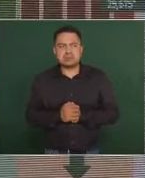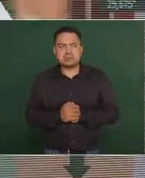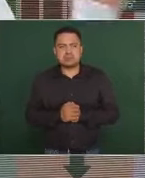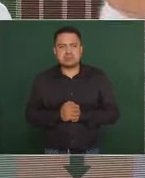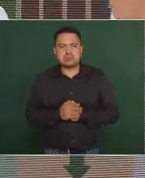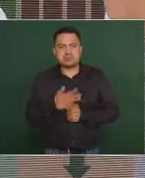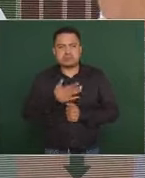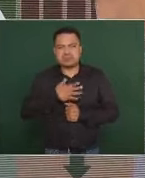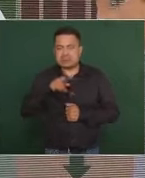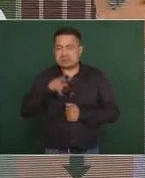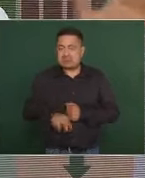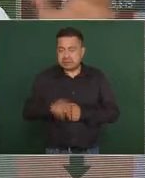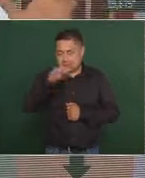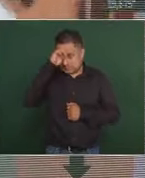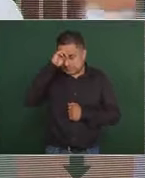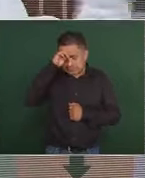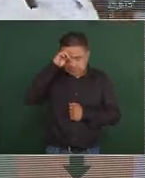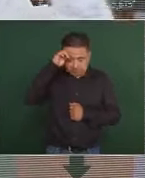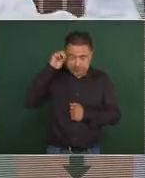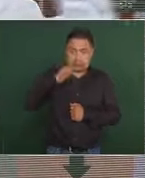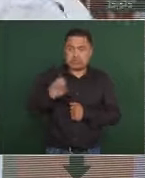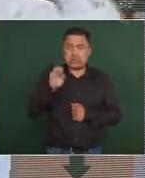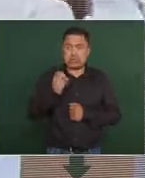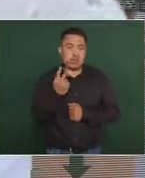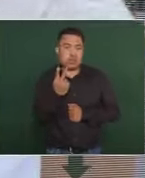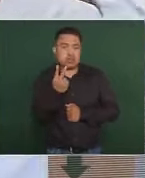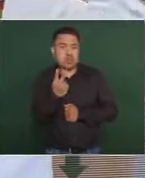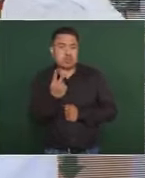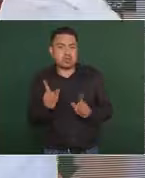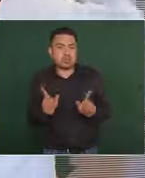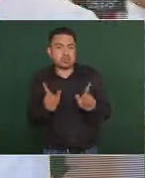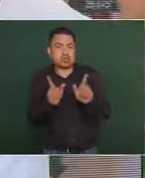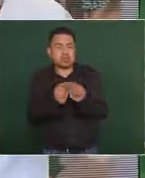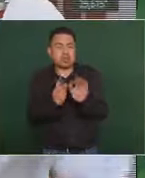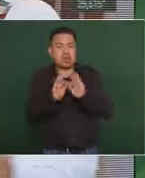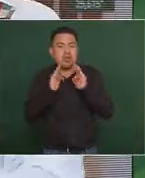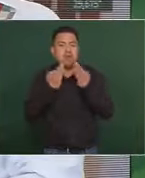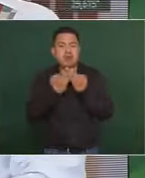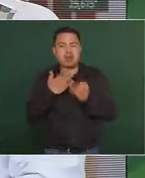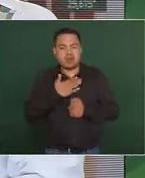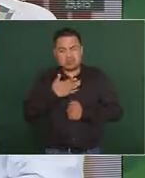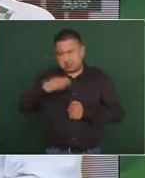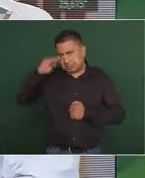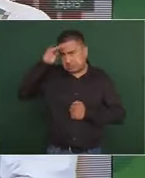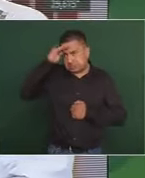Me extraña muchísimo. Son dos maneras de pensar.